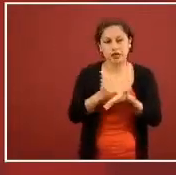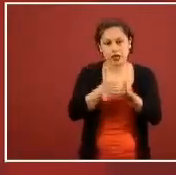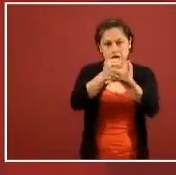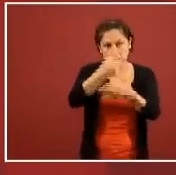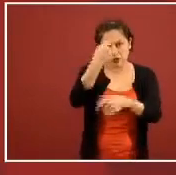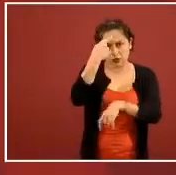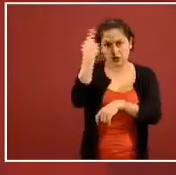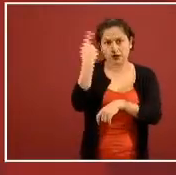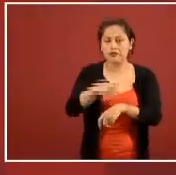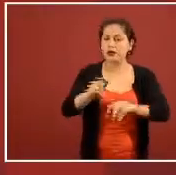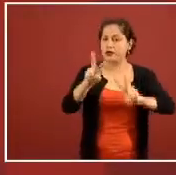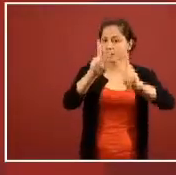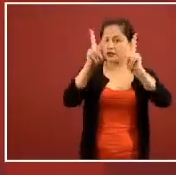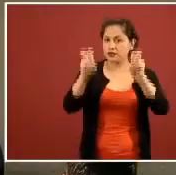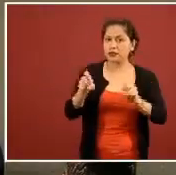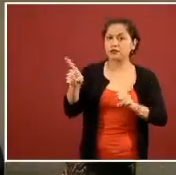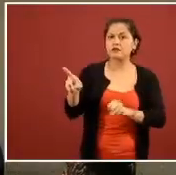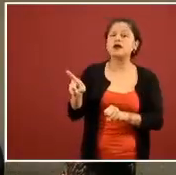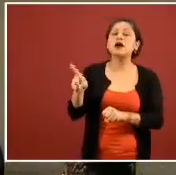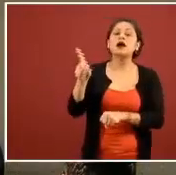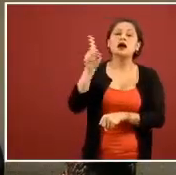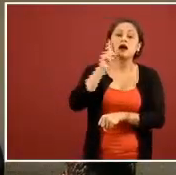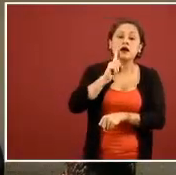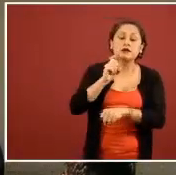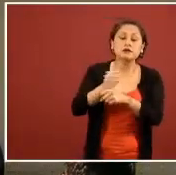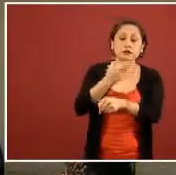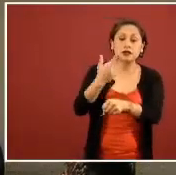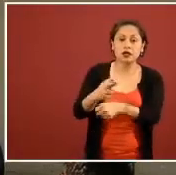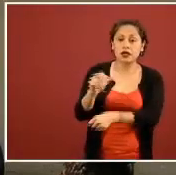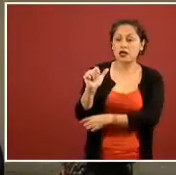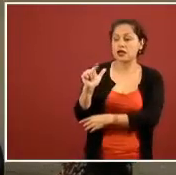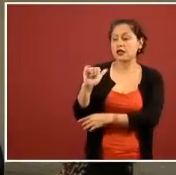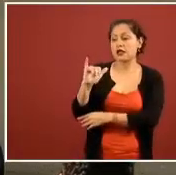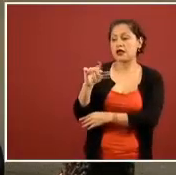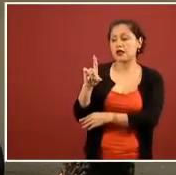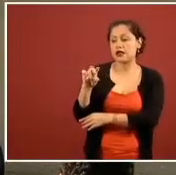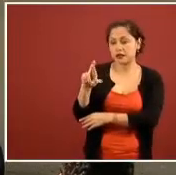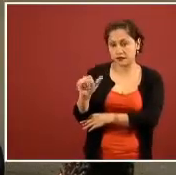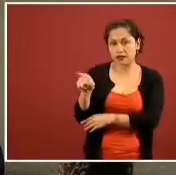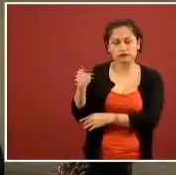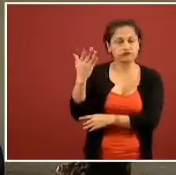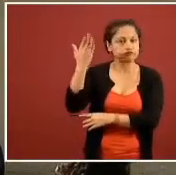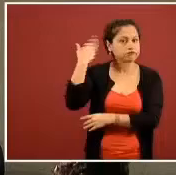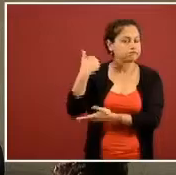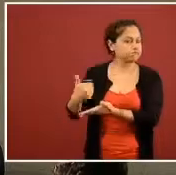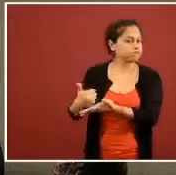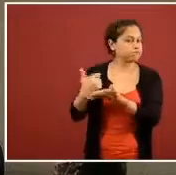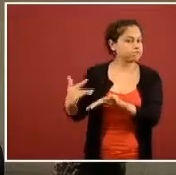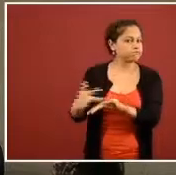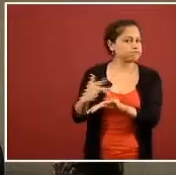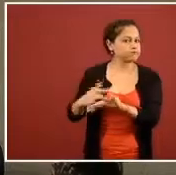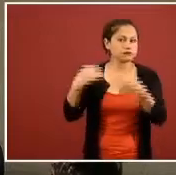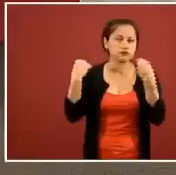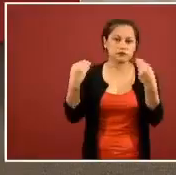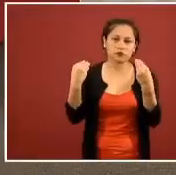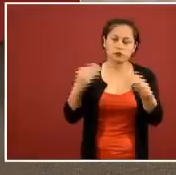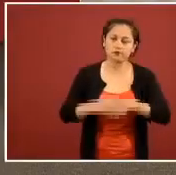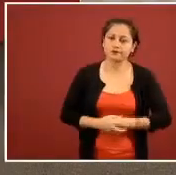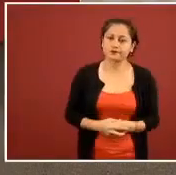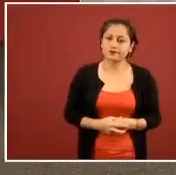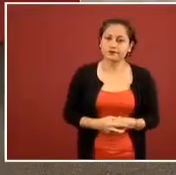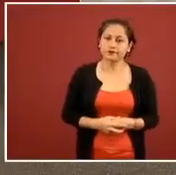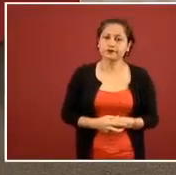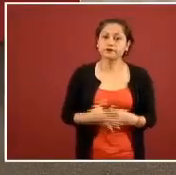secretaria Alejandra Frausto, que desde el principio lo ha hecho así. Pero finalmente, uno de